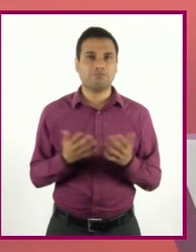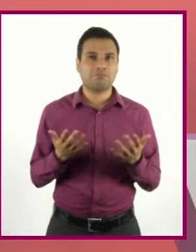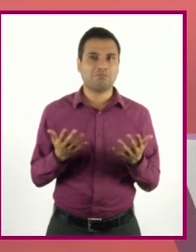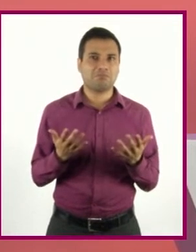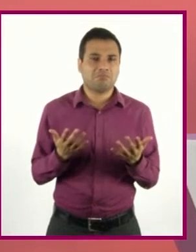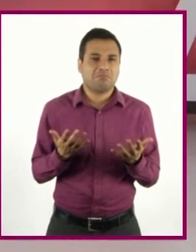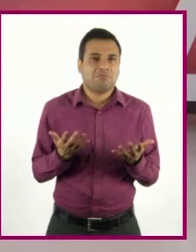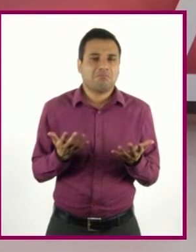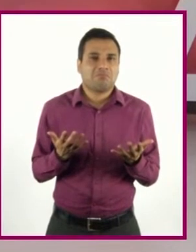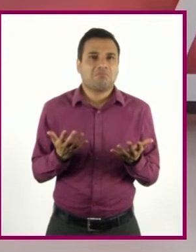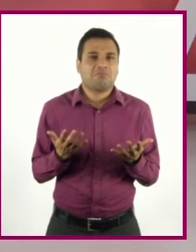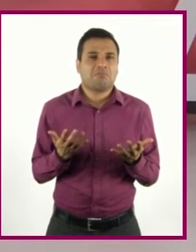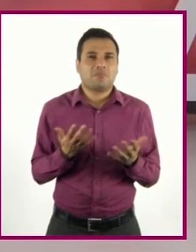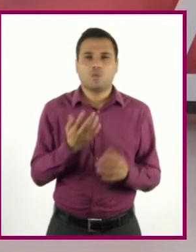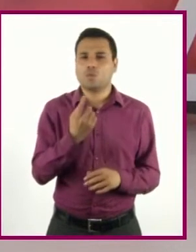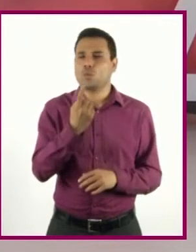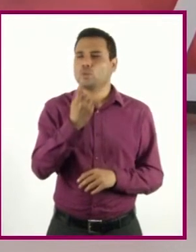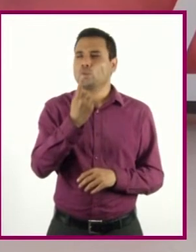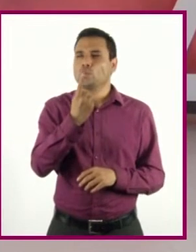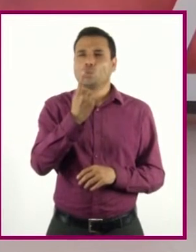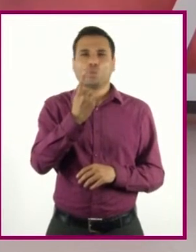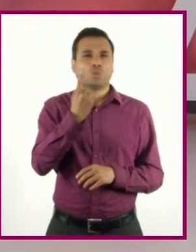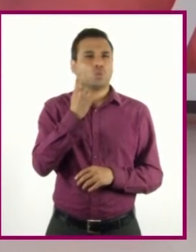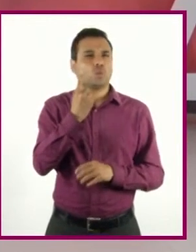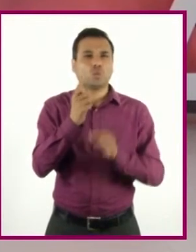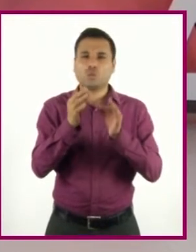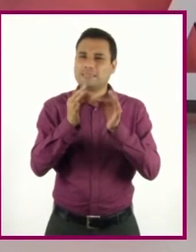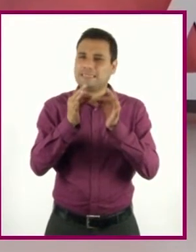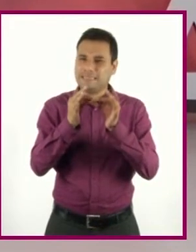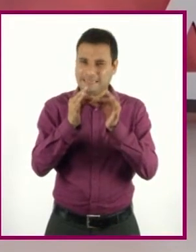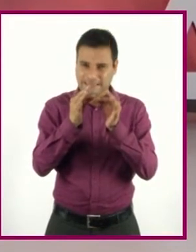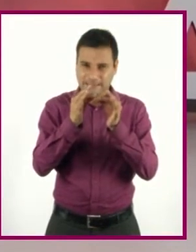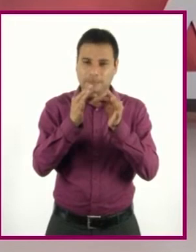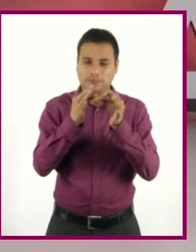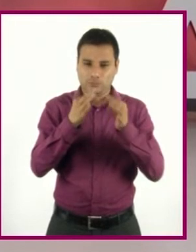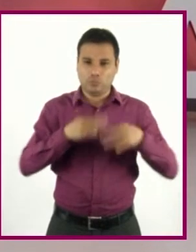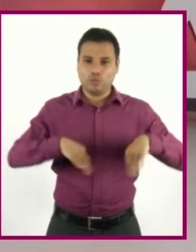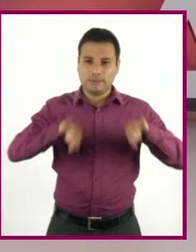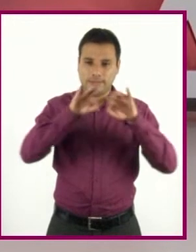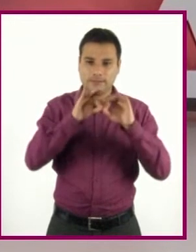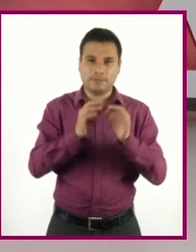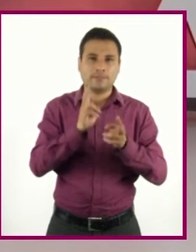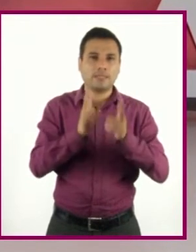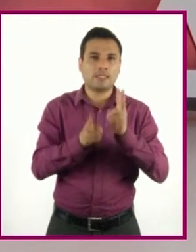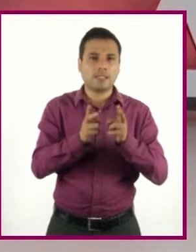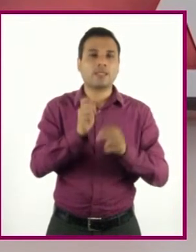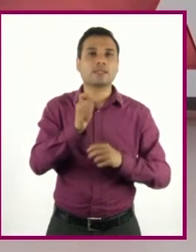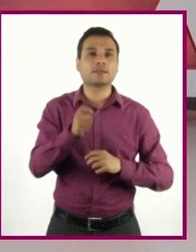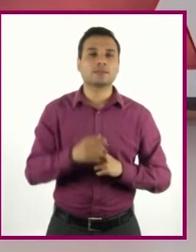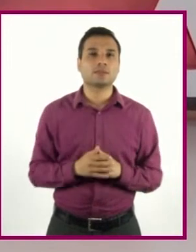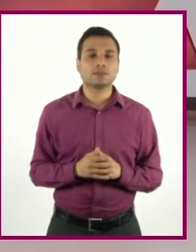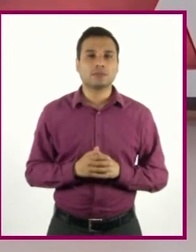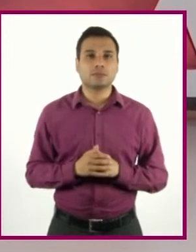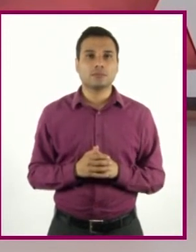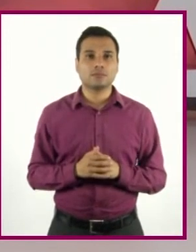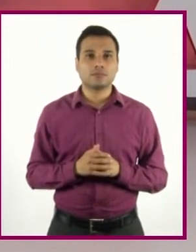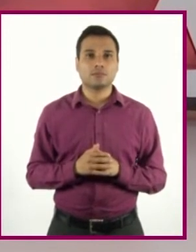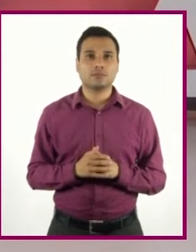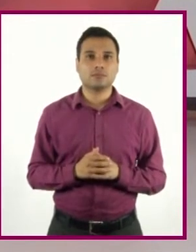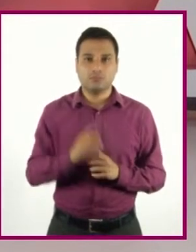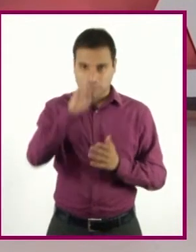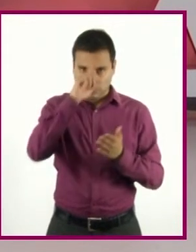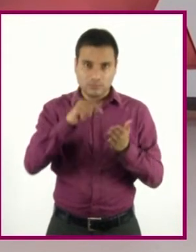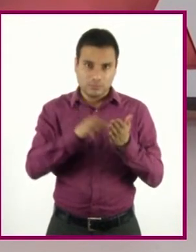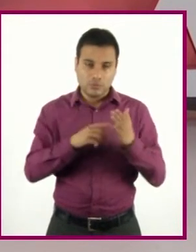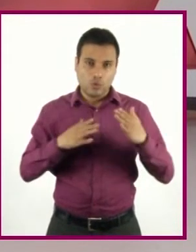un elemento indispensable para una buena conversación? Pues se me ocurre que la